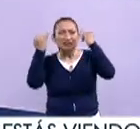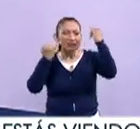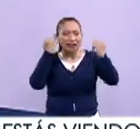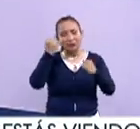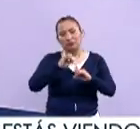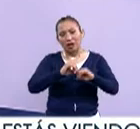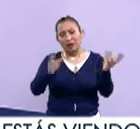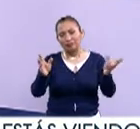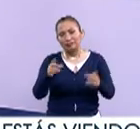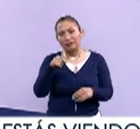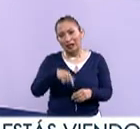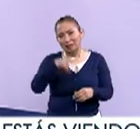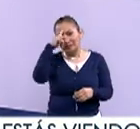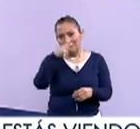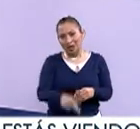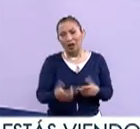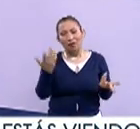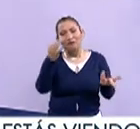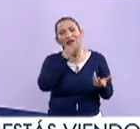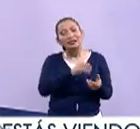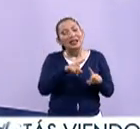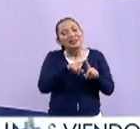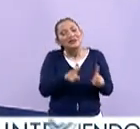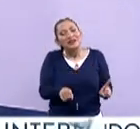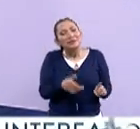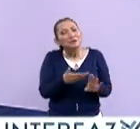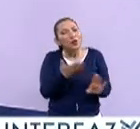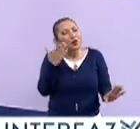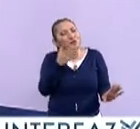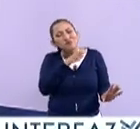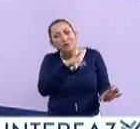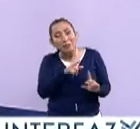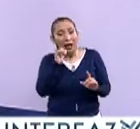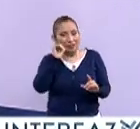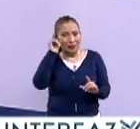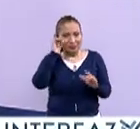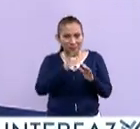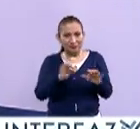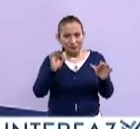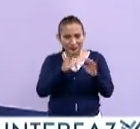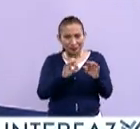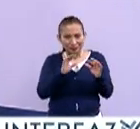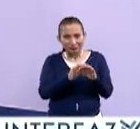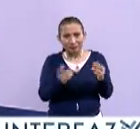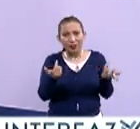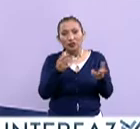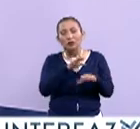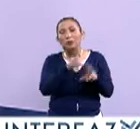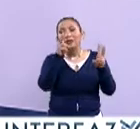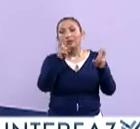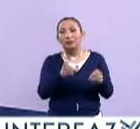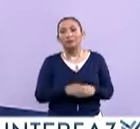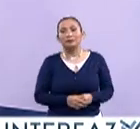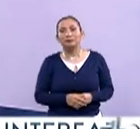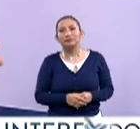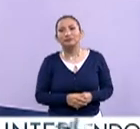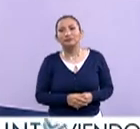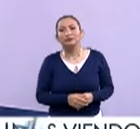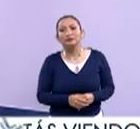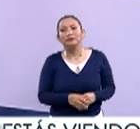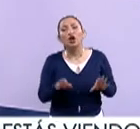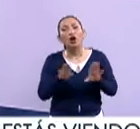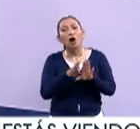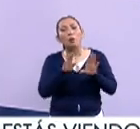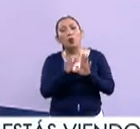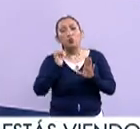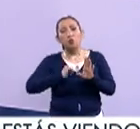pero que bueno, por supuesto los mexicanos celebramos de una forma muy peculiar. Ayer platicábamos ya de estos temas, de cómo desde